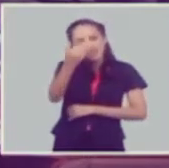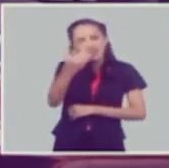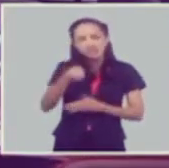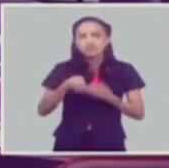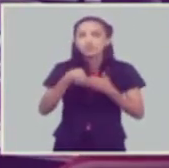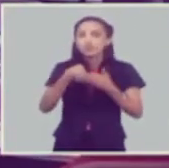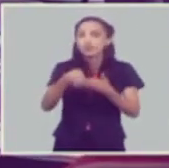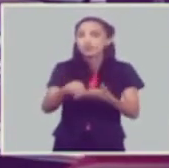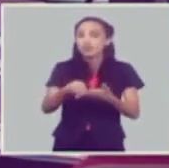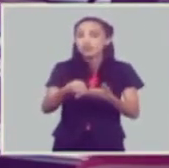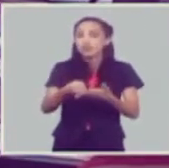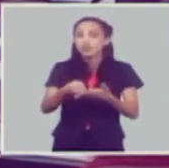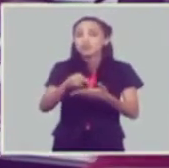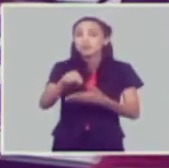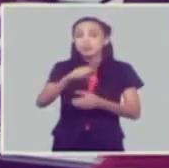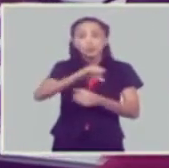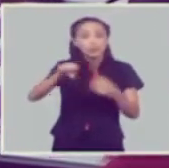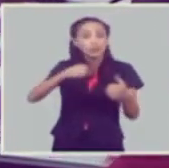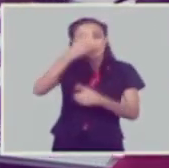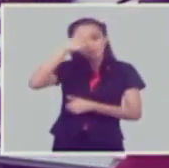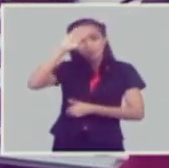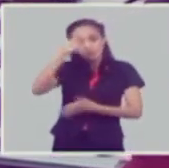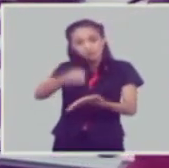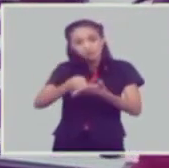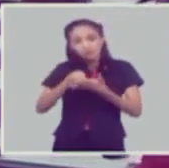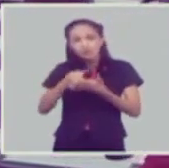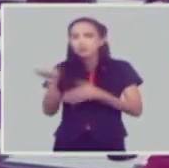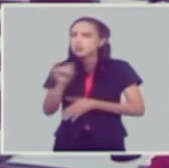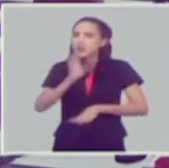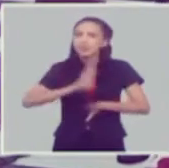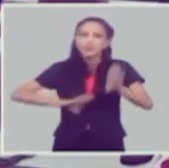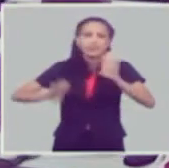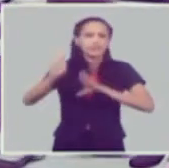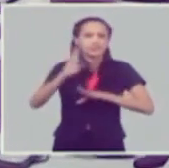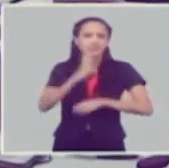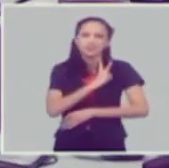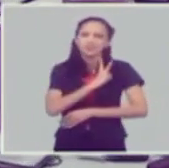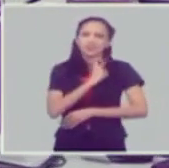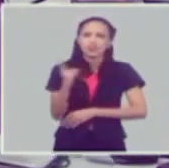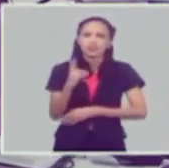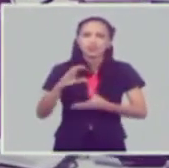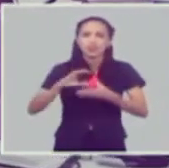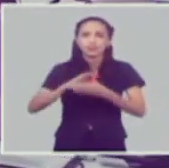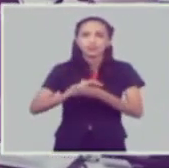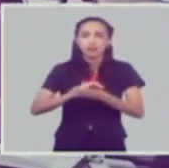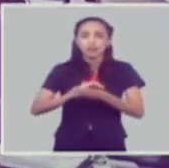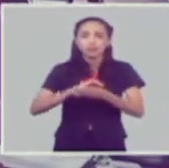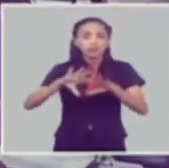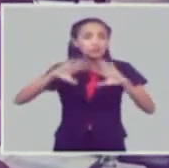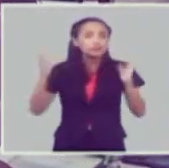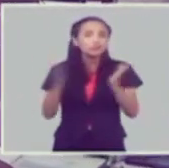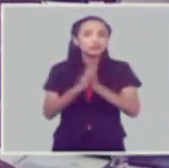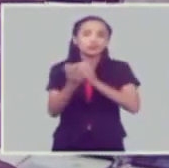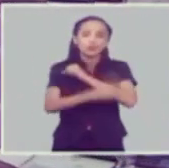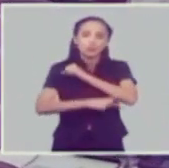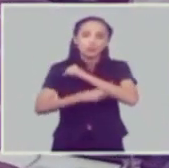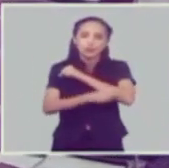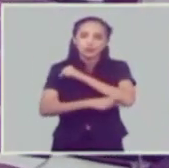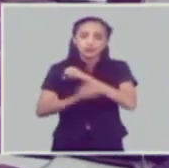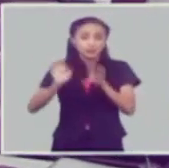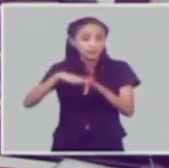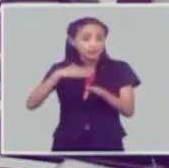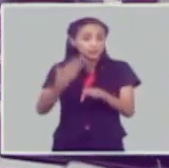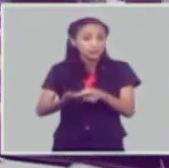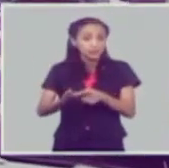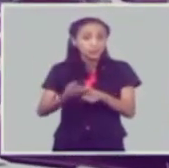respeto del Caribe hacia Cuba y defendimos con valentía la amistad mutua. Unos días después, celebramos